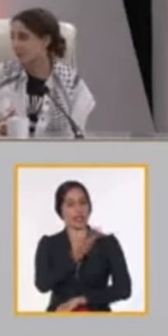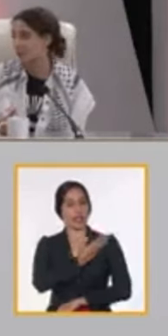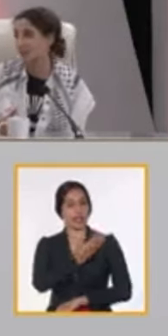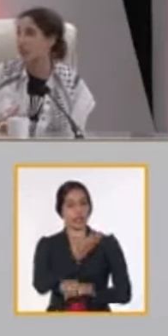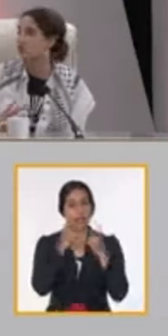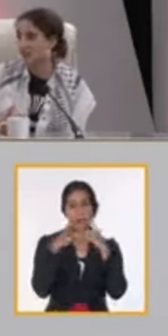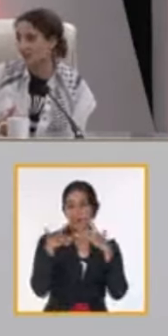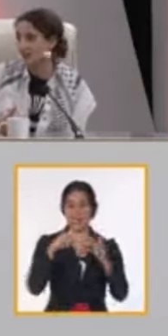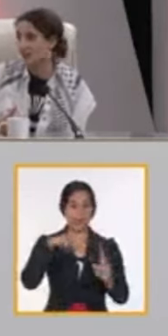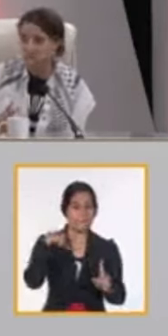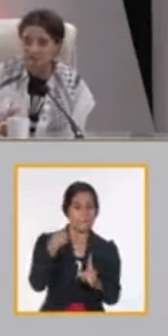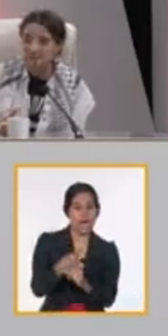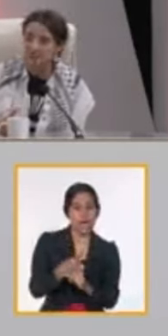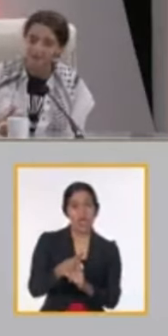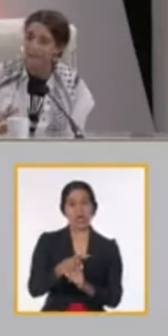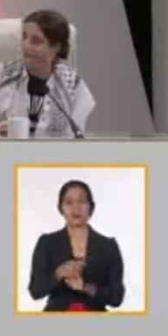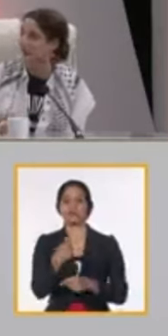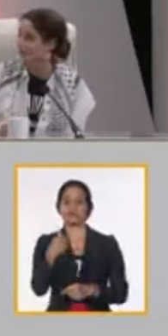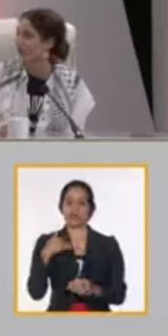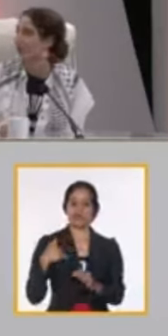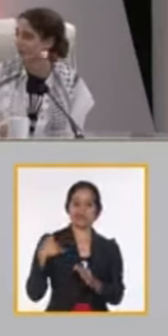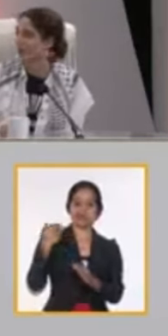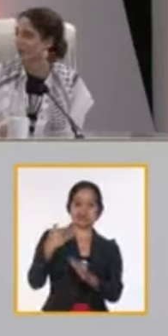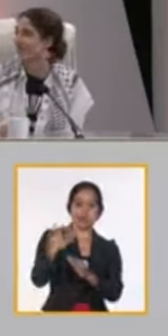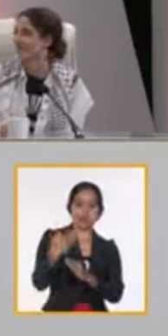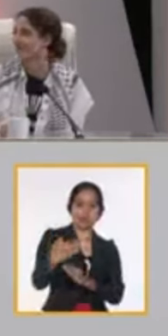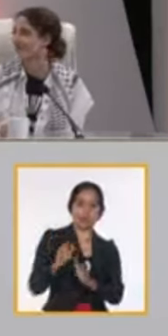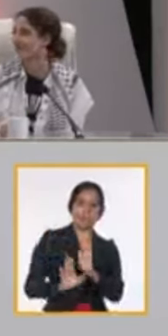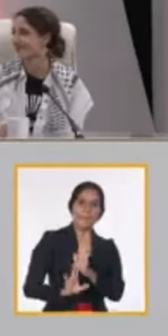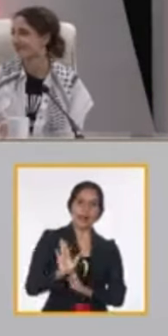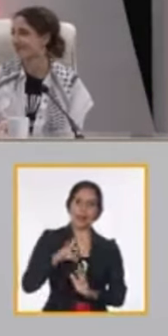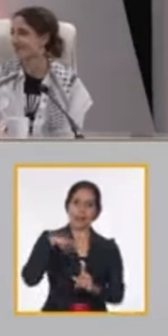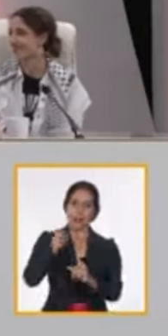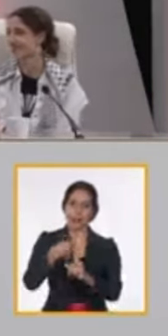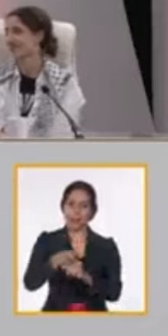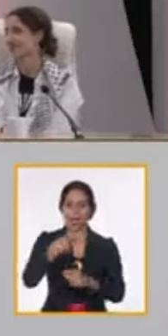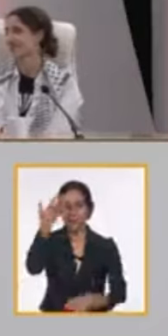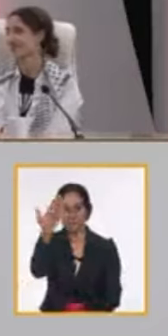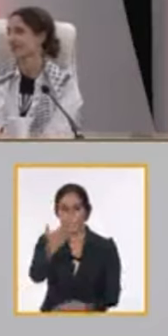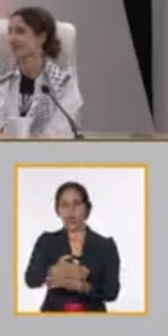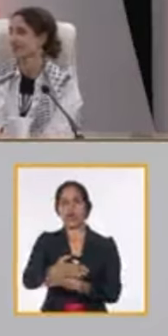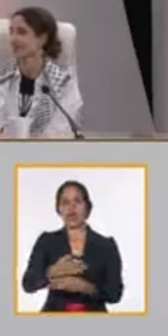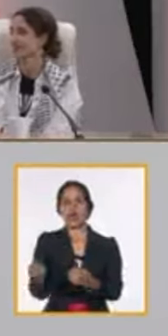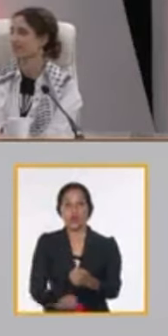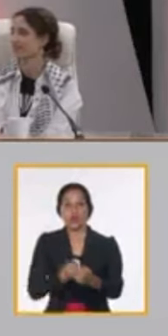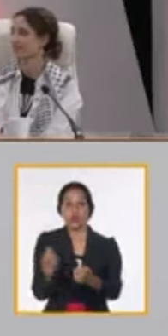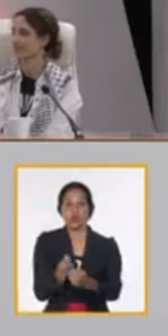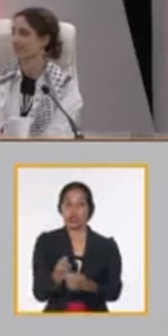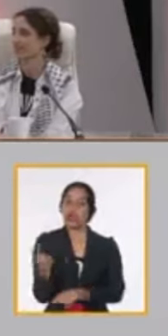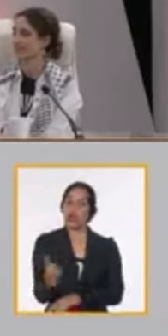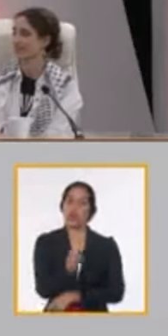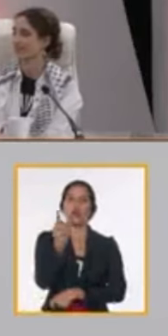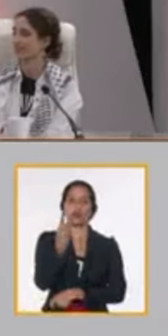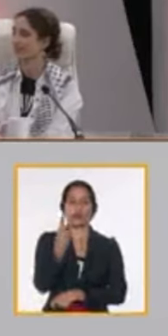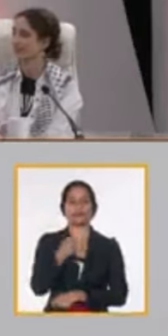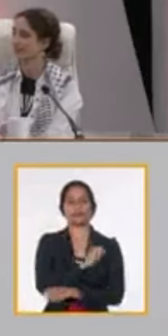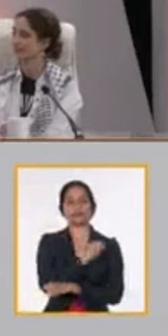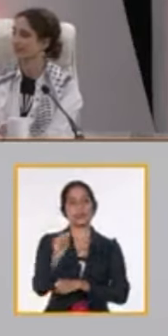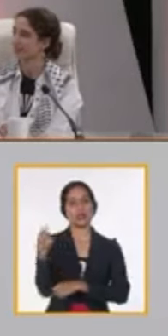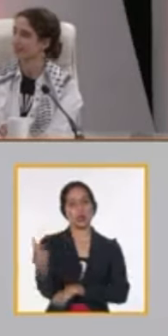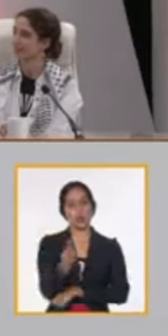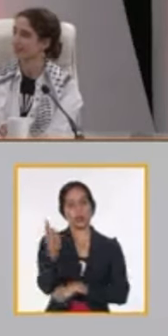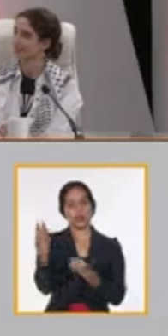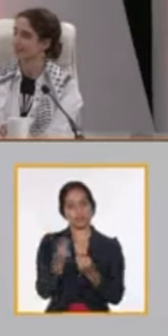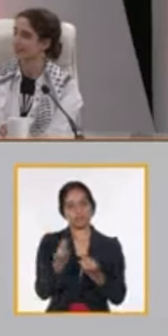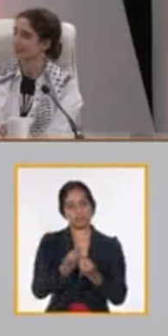experimentando 2 décadas de bloqueo. O sea, por tanto, nuestra lucha es una y nuestra victoria será una también. Bueno, para Lía,